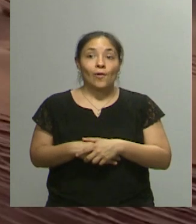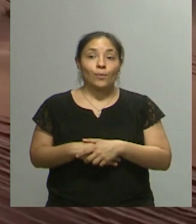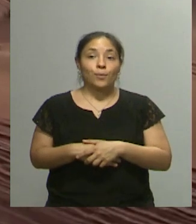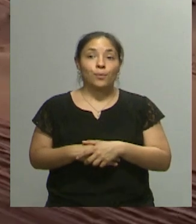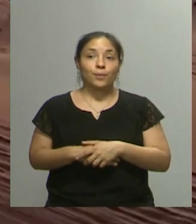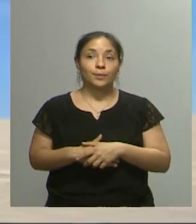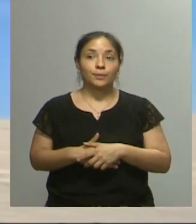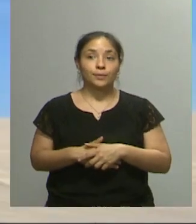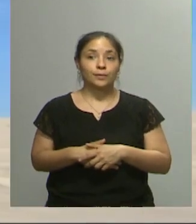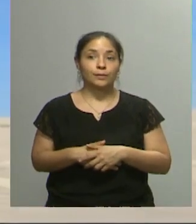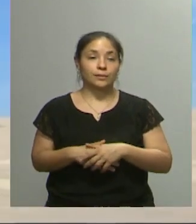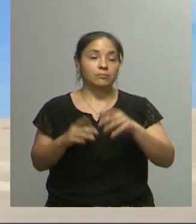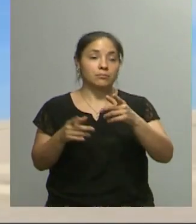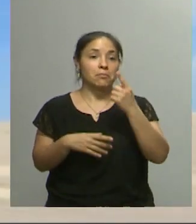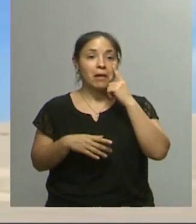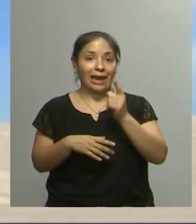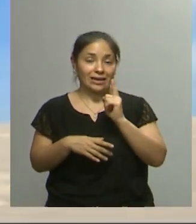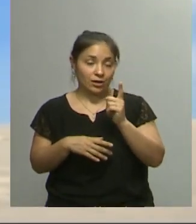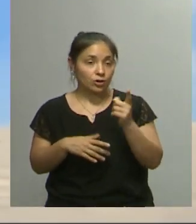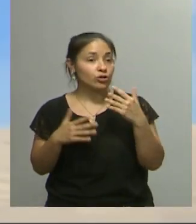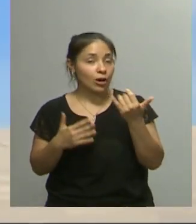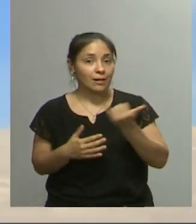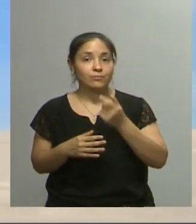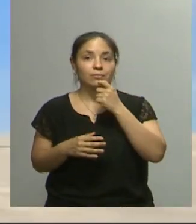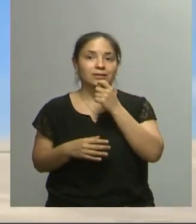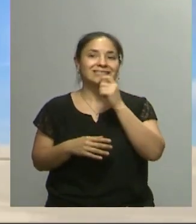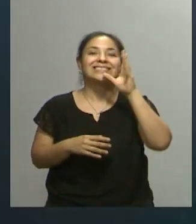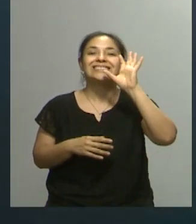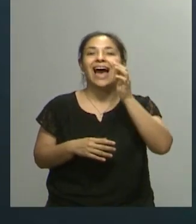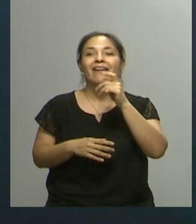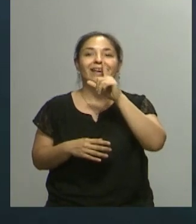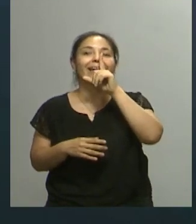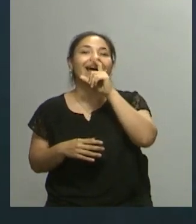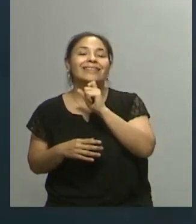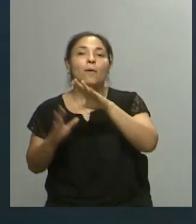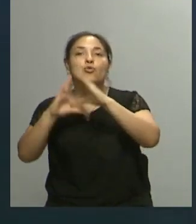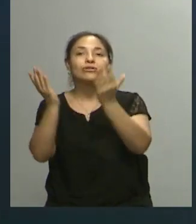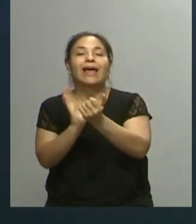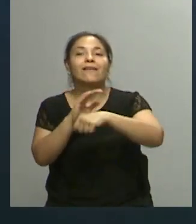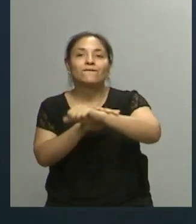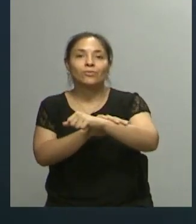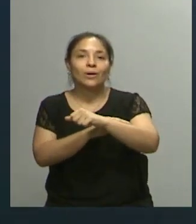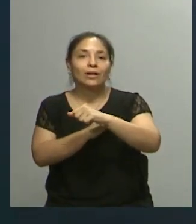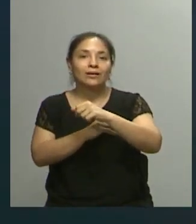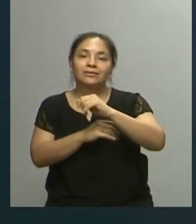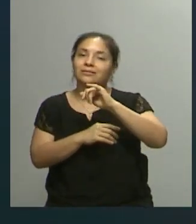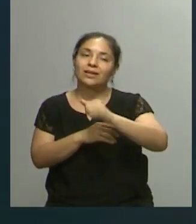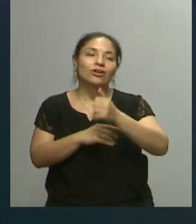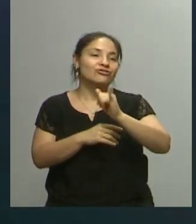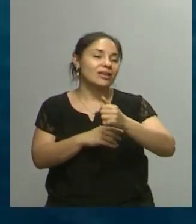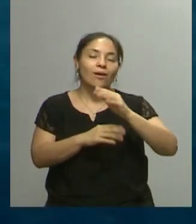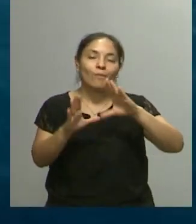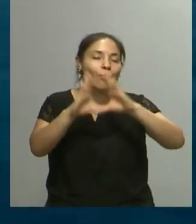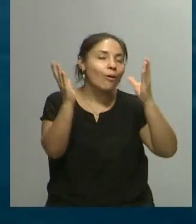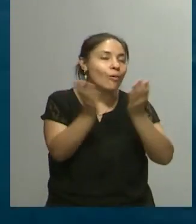cierto riesgo, porque sabe que los ojos iban a estar puestos en ellos y que iban a venir las críticas. Creo que son conscientes de eso. Viste que vos